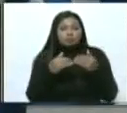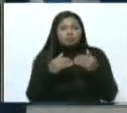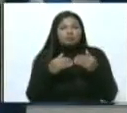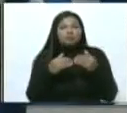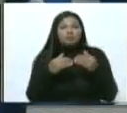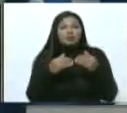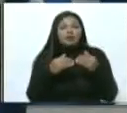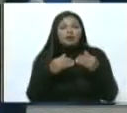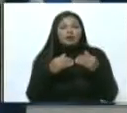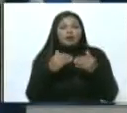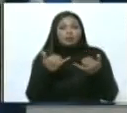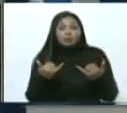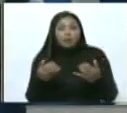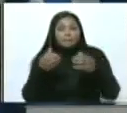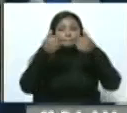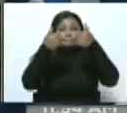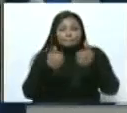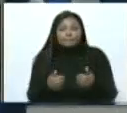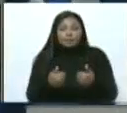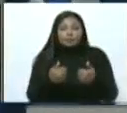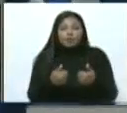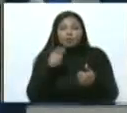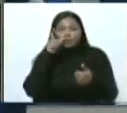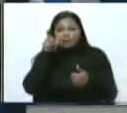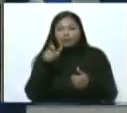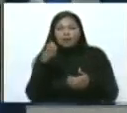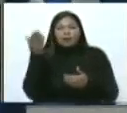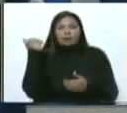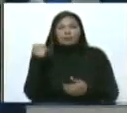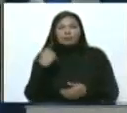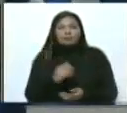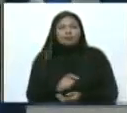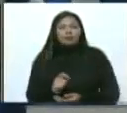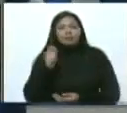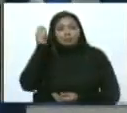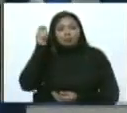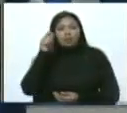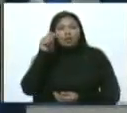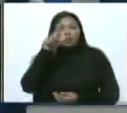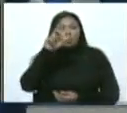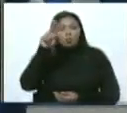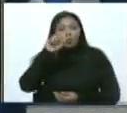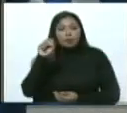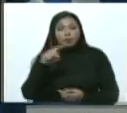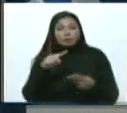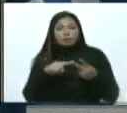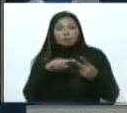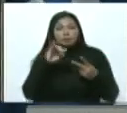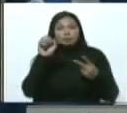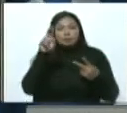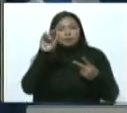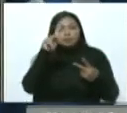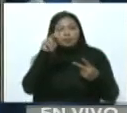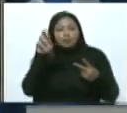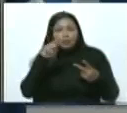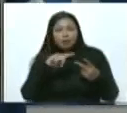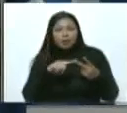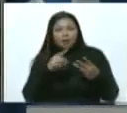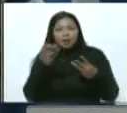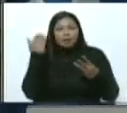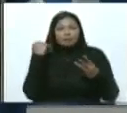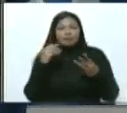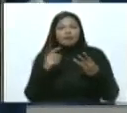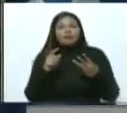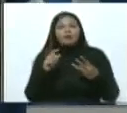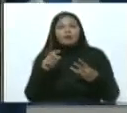En esta trama han sido privados de libertad el exdiputado suplente Luis Viloria, la exdiputada Yeicar Pérez, el exconcejal